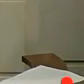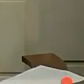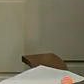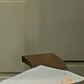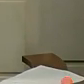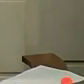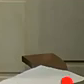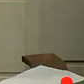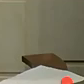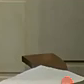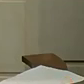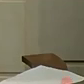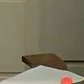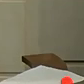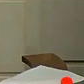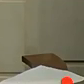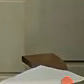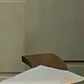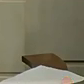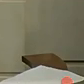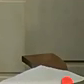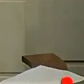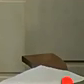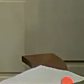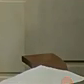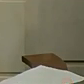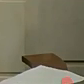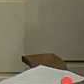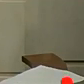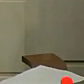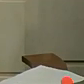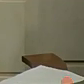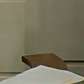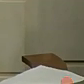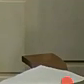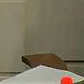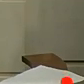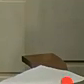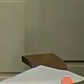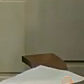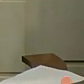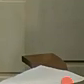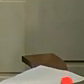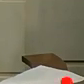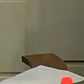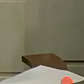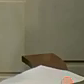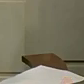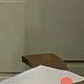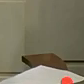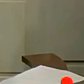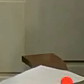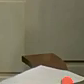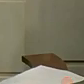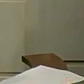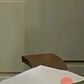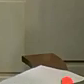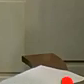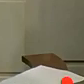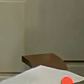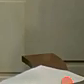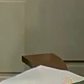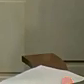permite a las empresas ir a un comité en el Ministerio de Hacienda para cubrirse del riesgo de